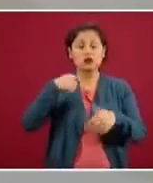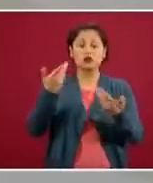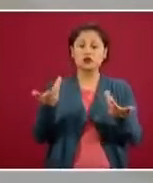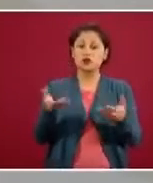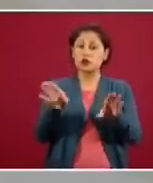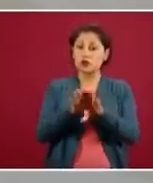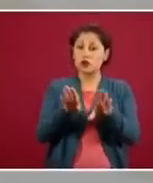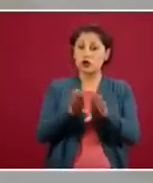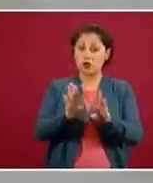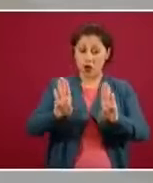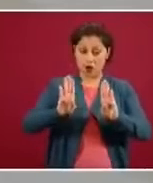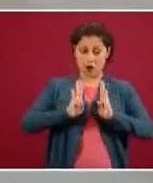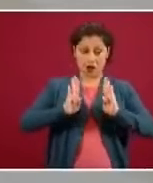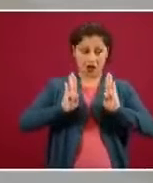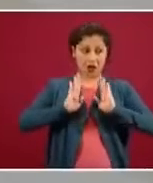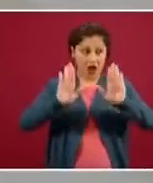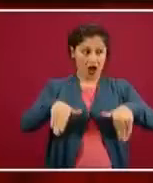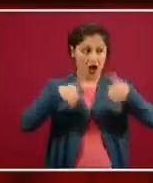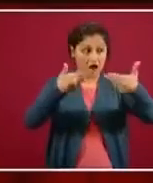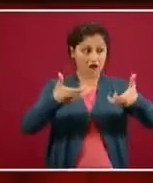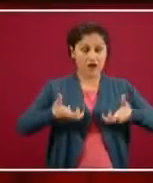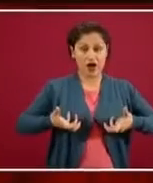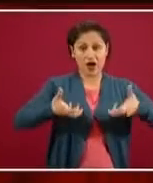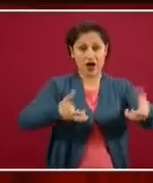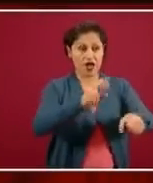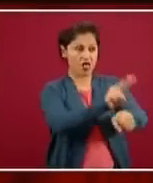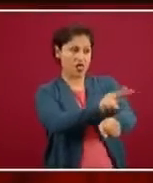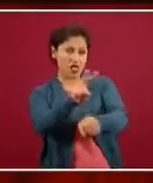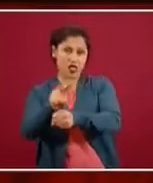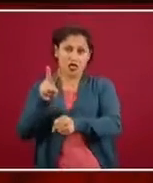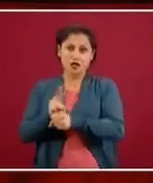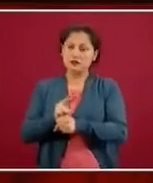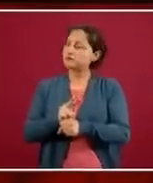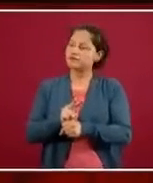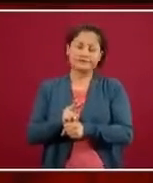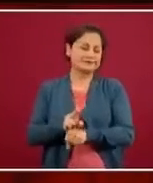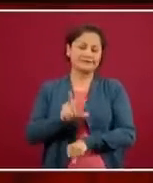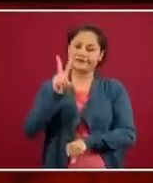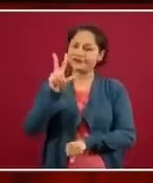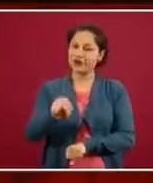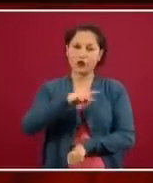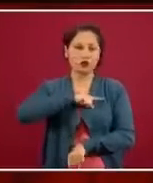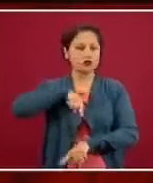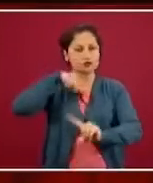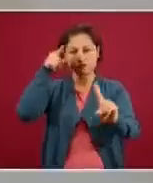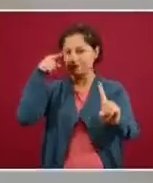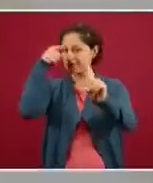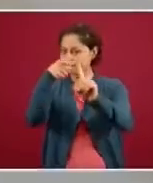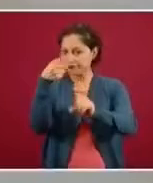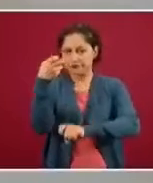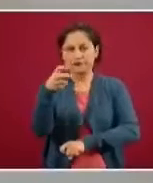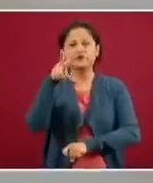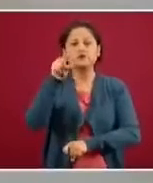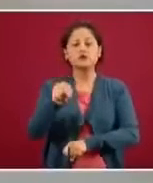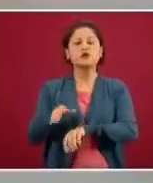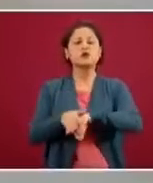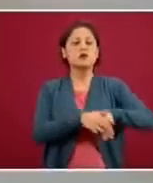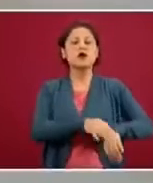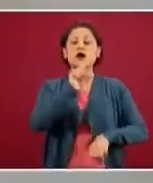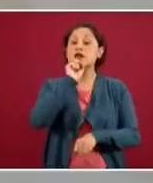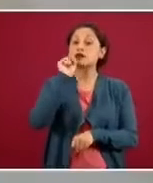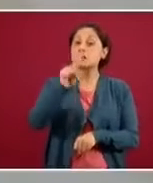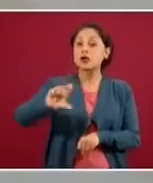de militarizar el país, que quede muy claro eso. También están los propagadores de noticias falsas,